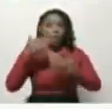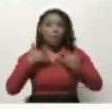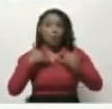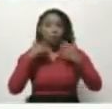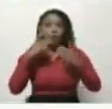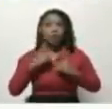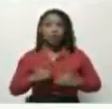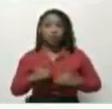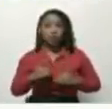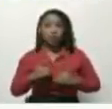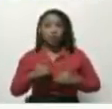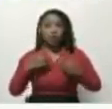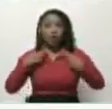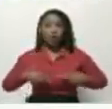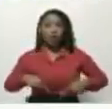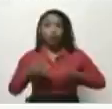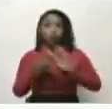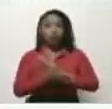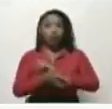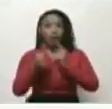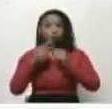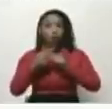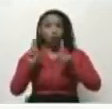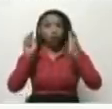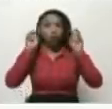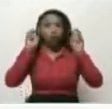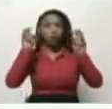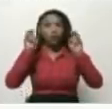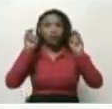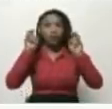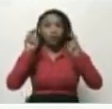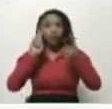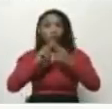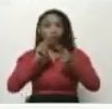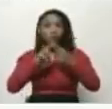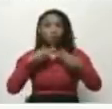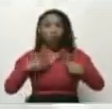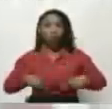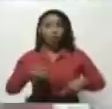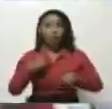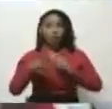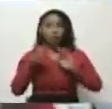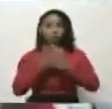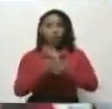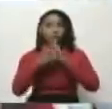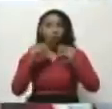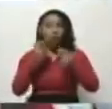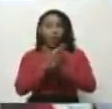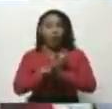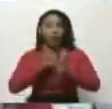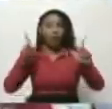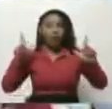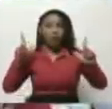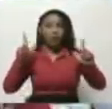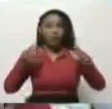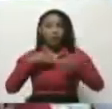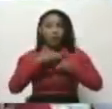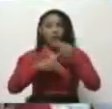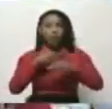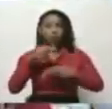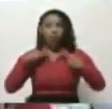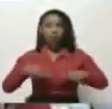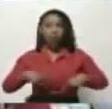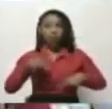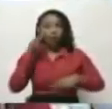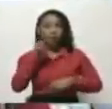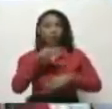humano. También lo dijo Freud en otro ámbito del conocimiento humano, pero sobre todo la libertad que Freud le dio al ser humano tenía que